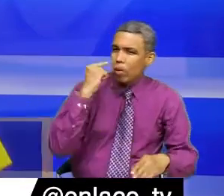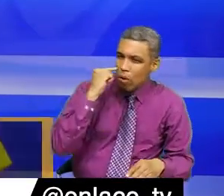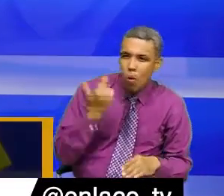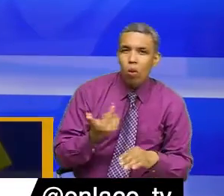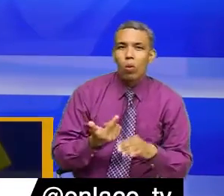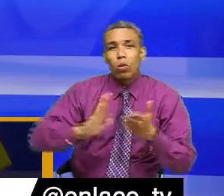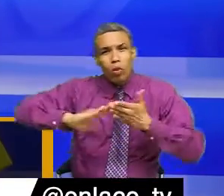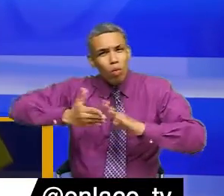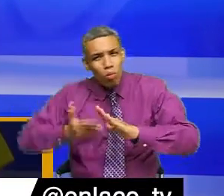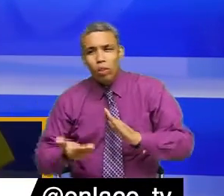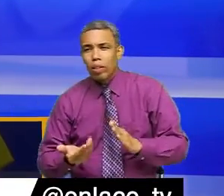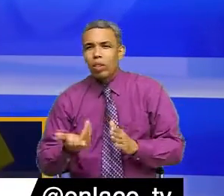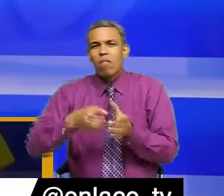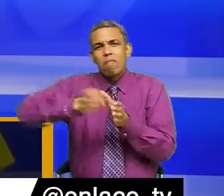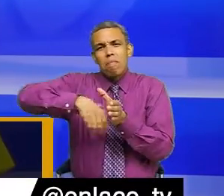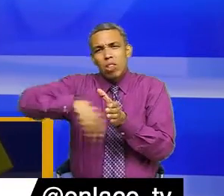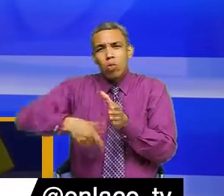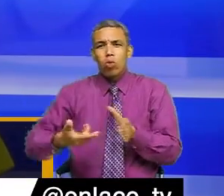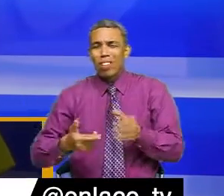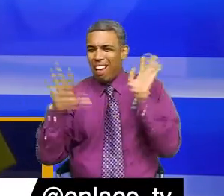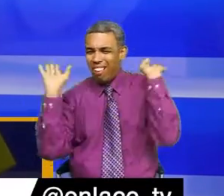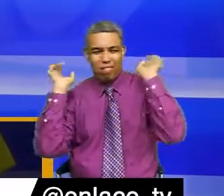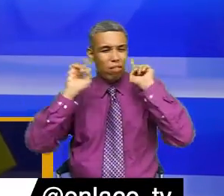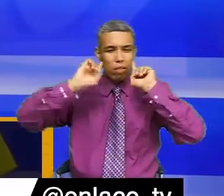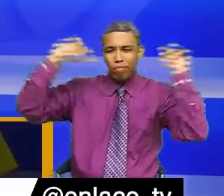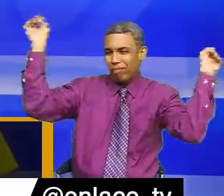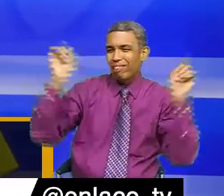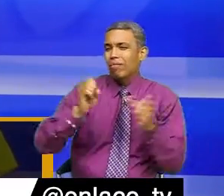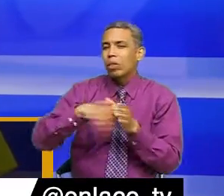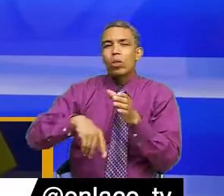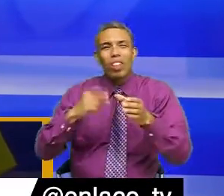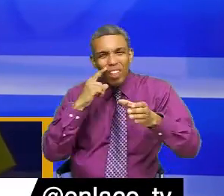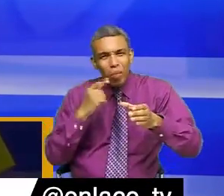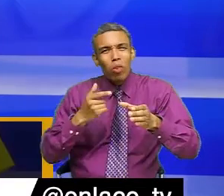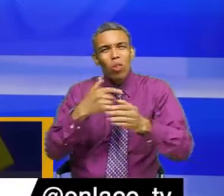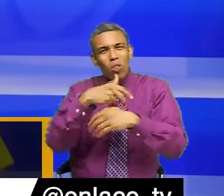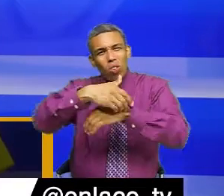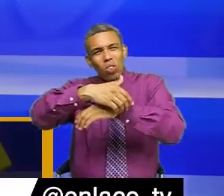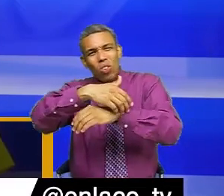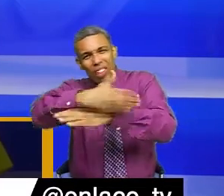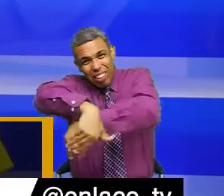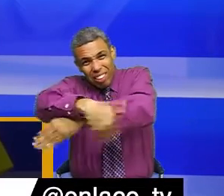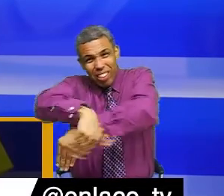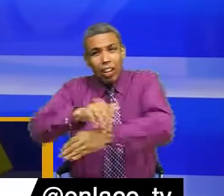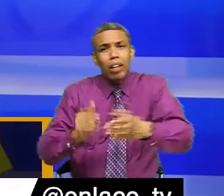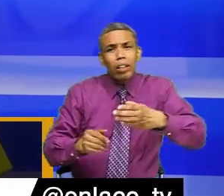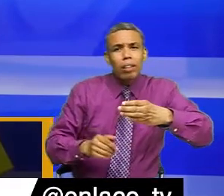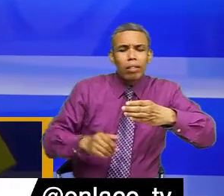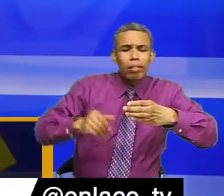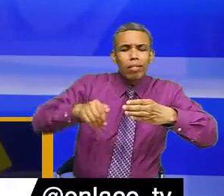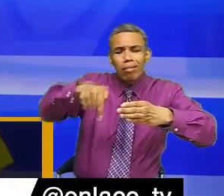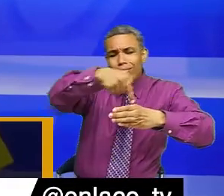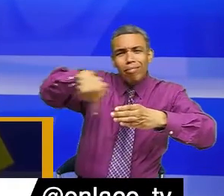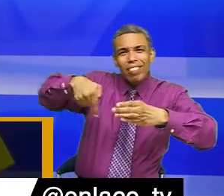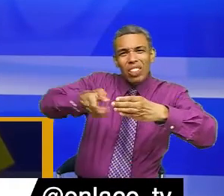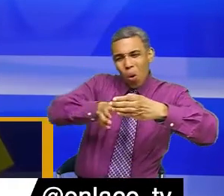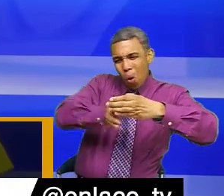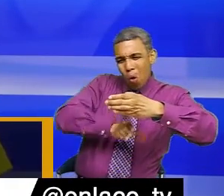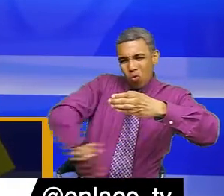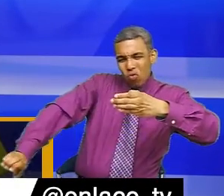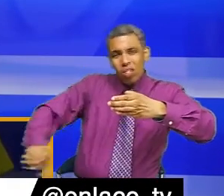que hizo Jonathan, y nosotros como administración municipal estamos apoyando esto de que nuestros jóvenes también